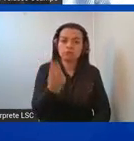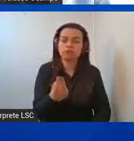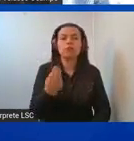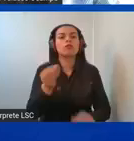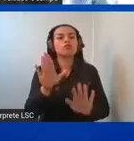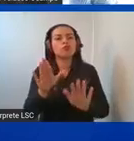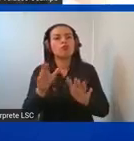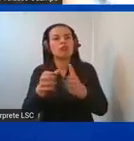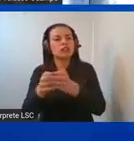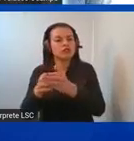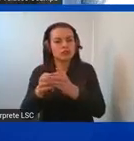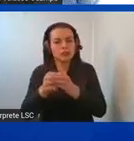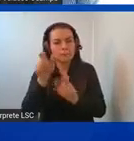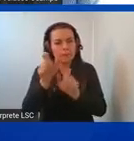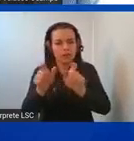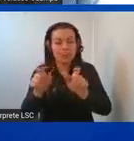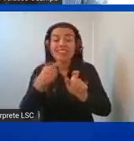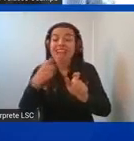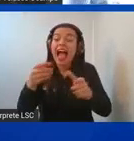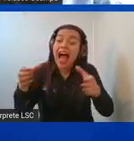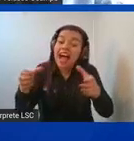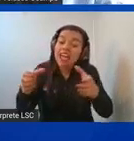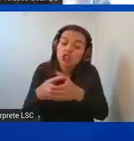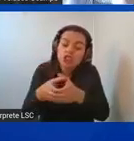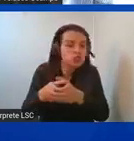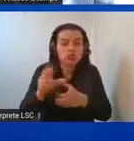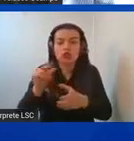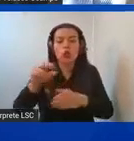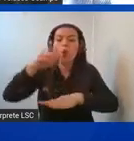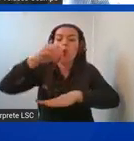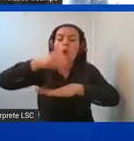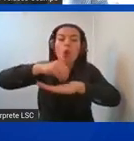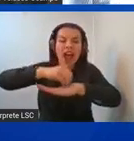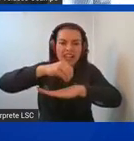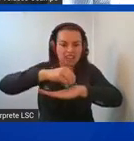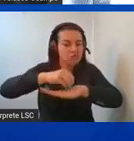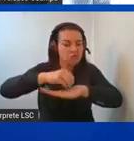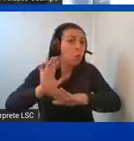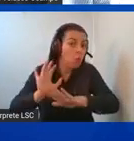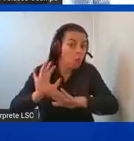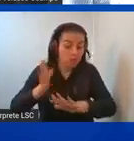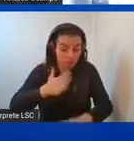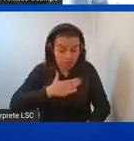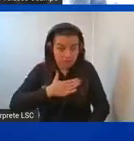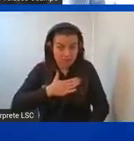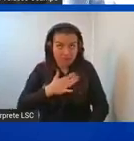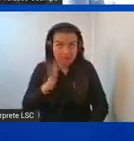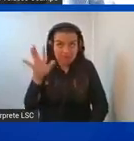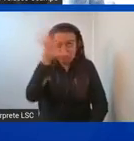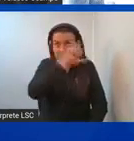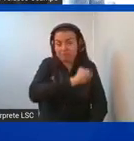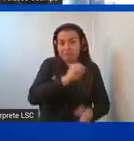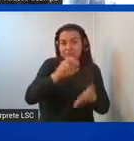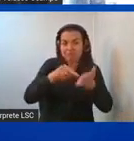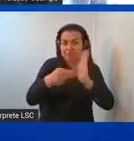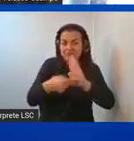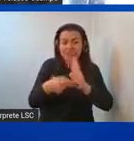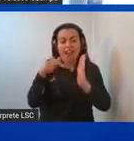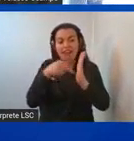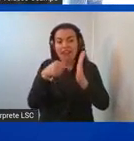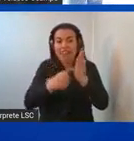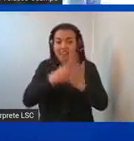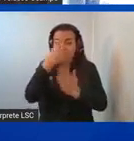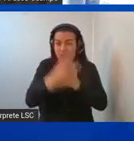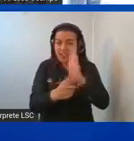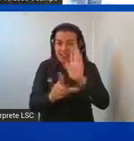auditiva. Ujú, No dice asociaciones, pero dice organizaciones. Y yo creería que si uno mira el espíritu del proyecto de ley con el